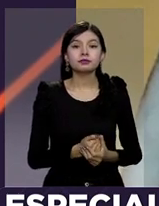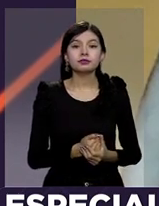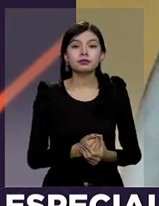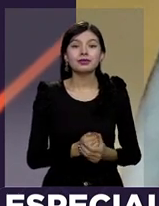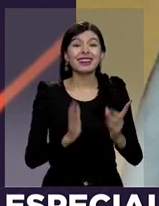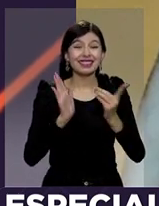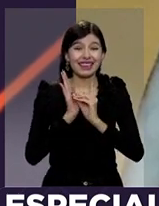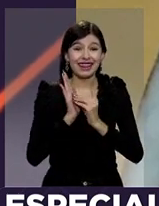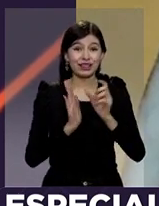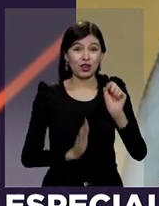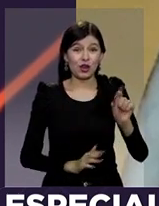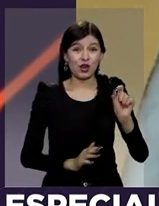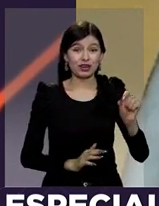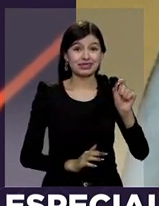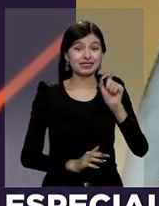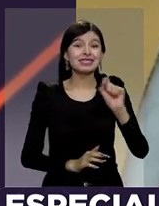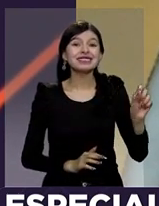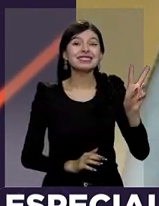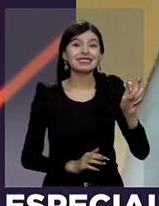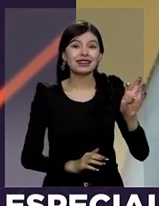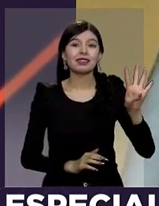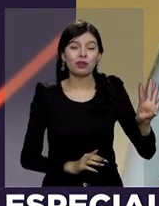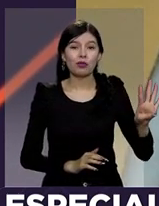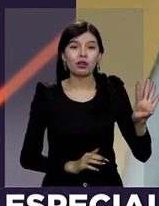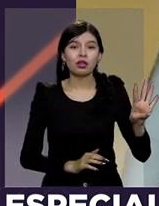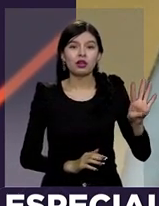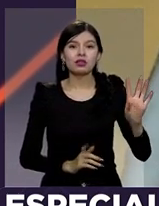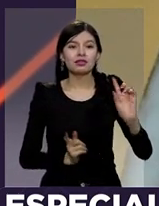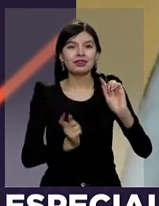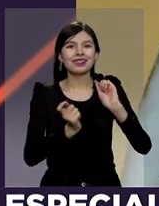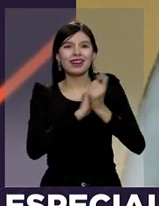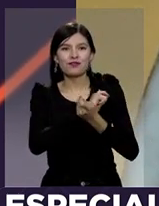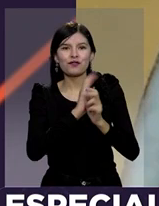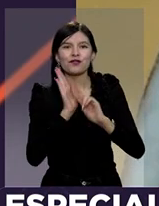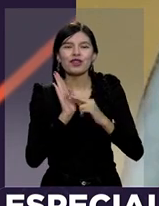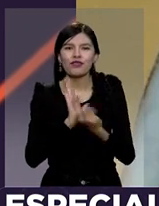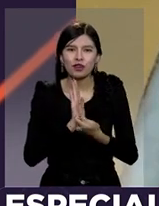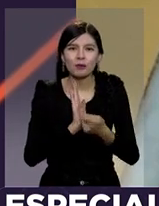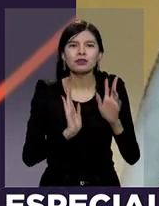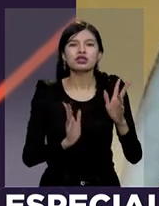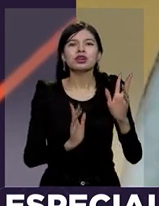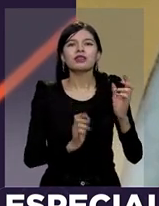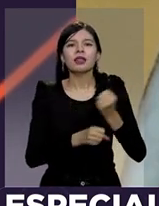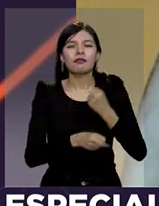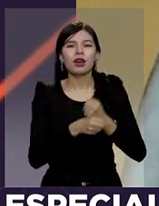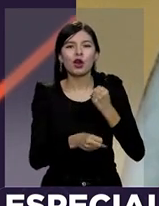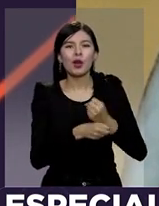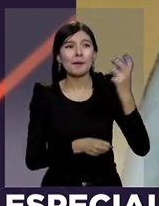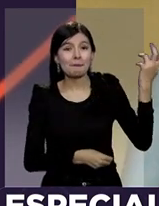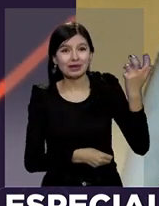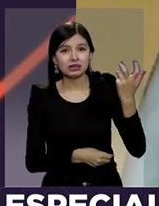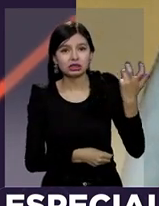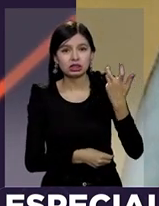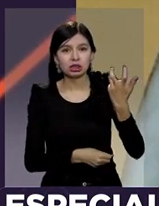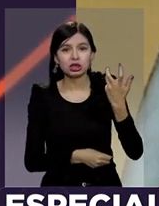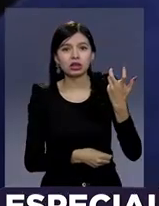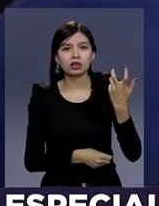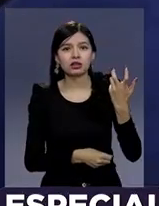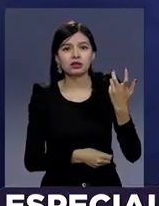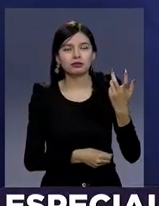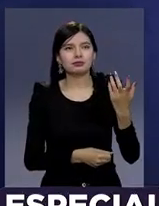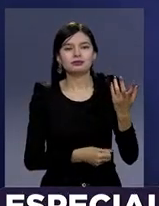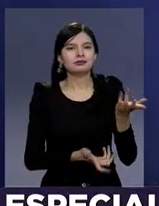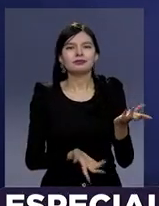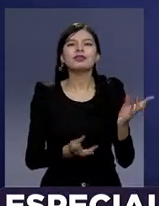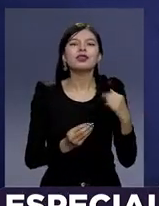decreto 1174, que es una reforma laboral y pensional por la puerta de atrás. De